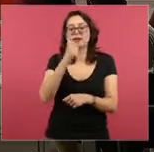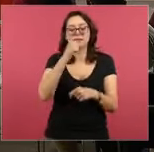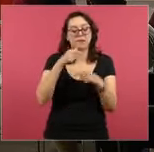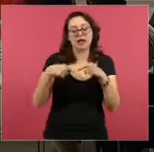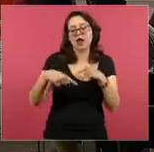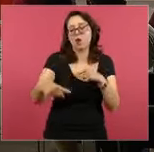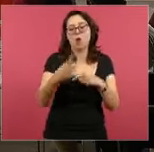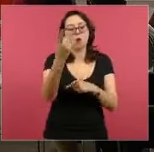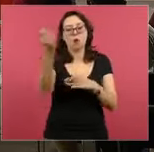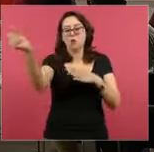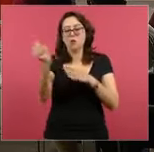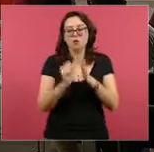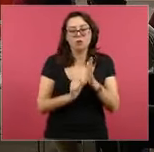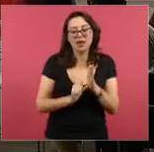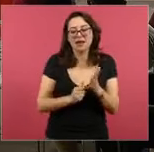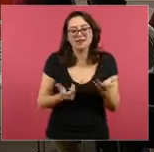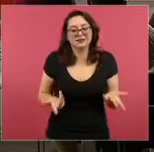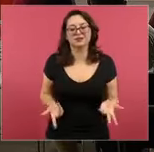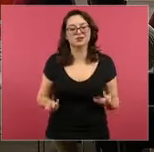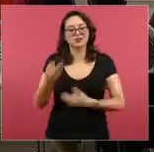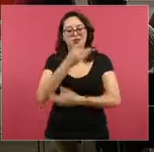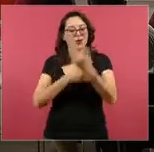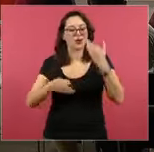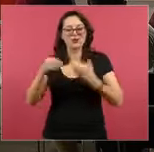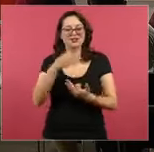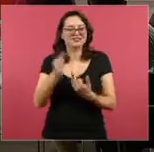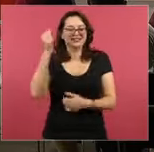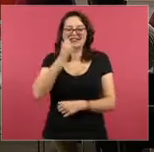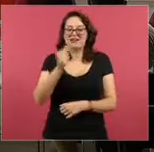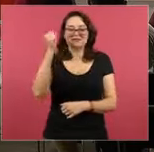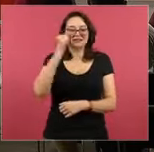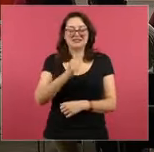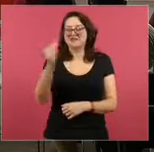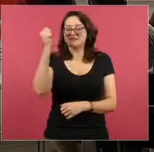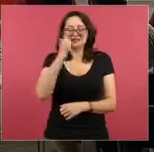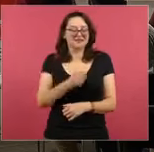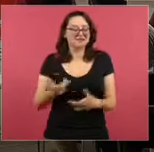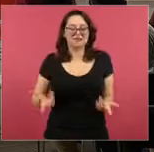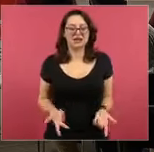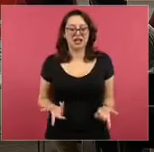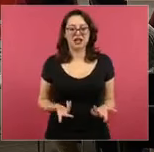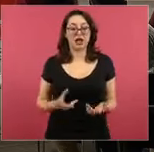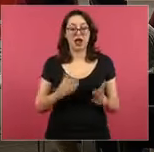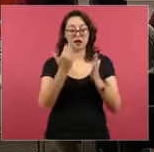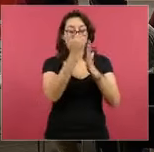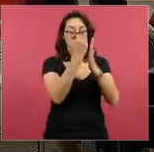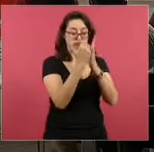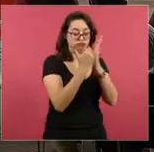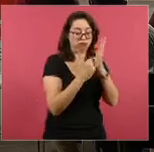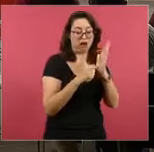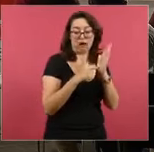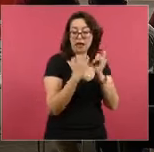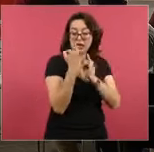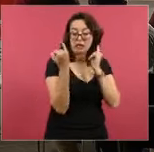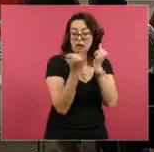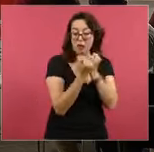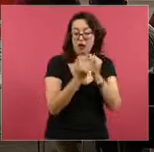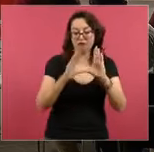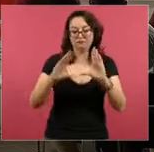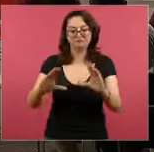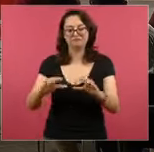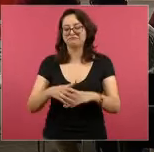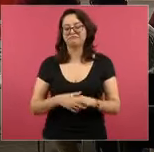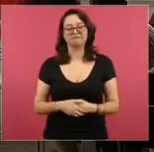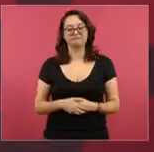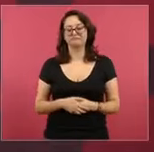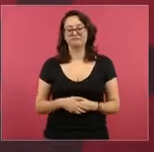tengo que partir. Eso lo hacemos todos los maestras y maestros las primeras semanas, el primer mes. Habrá oportunidad para